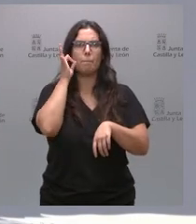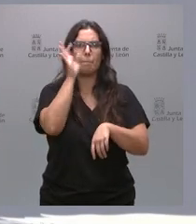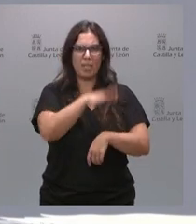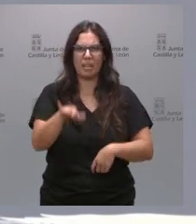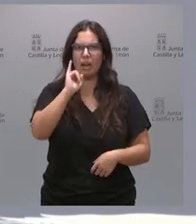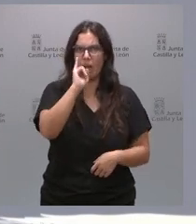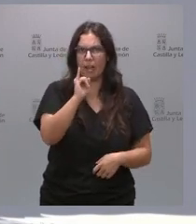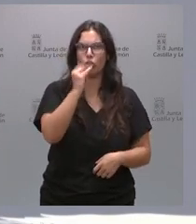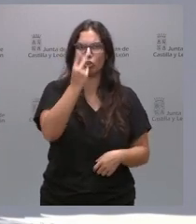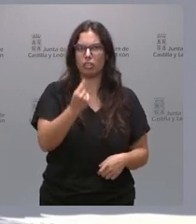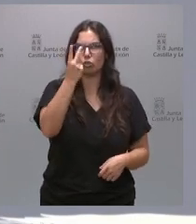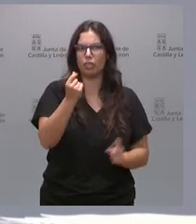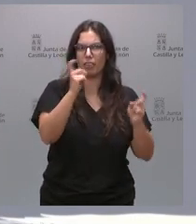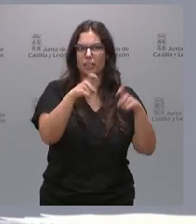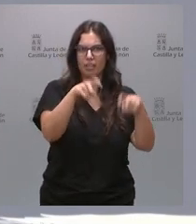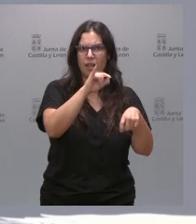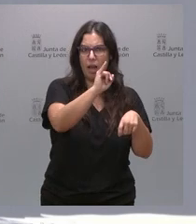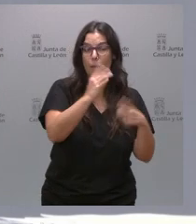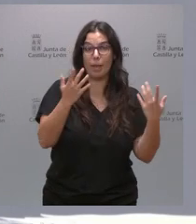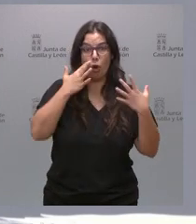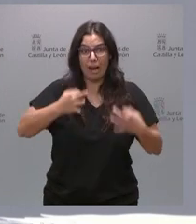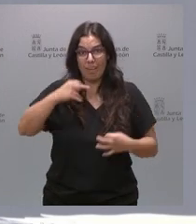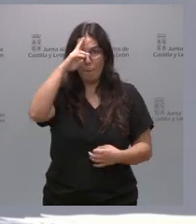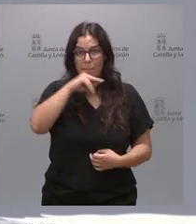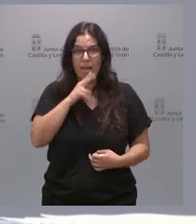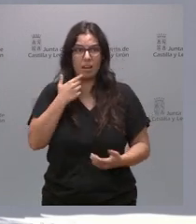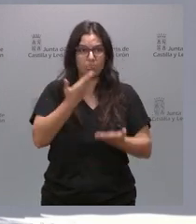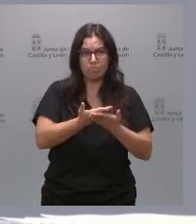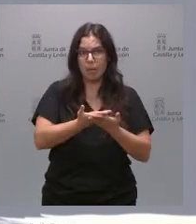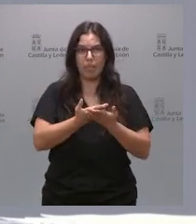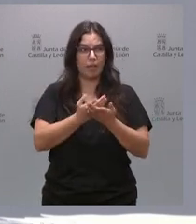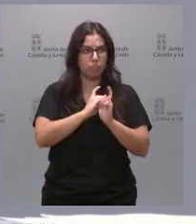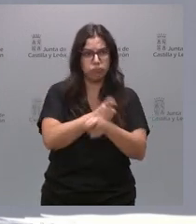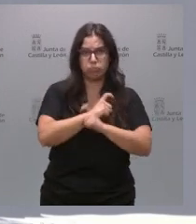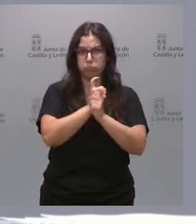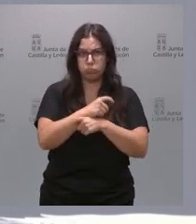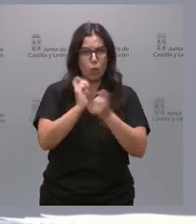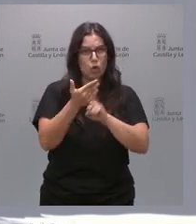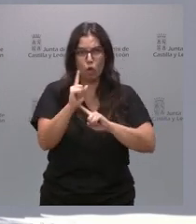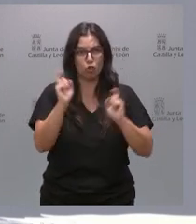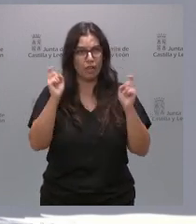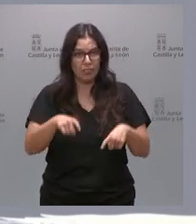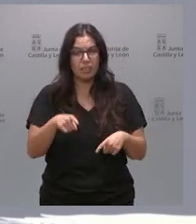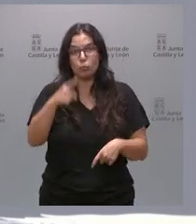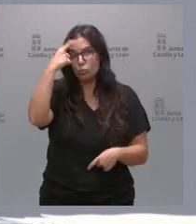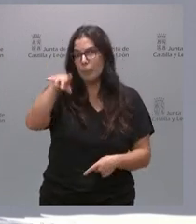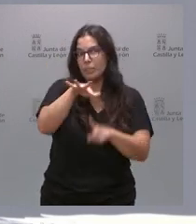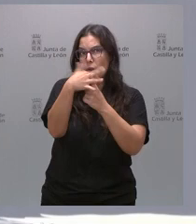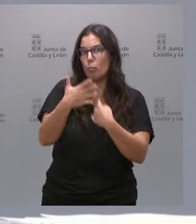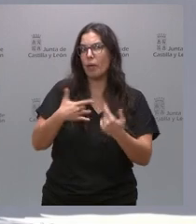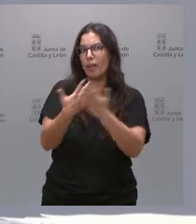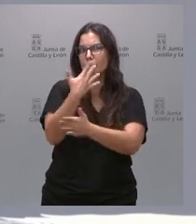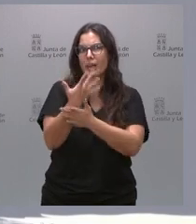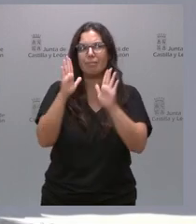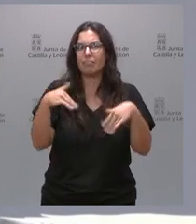cada dos días pero hay padres que nos aseguran que no consiguen una cita No sé si Está enterado de la situación y si nos puede aclarar